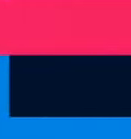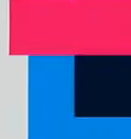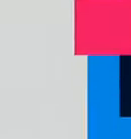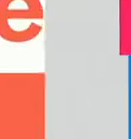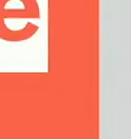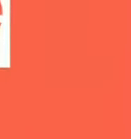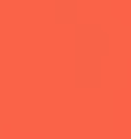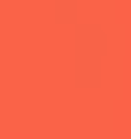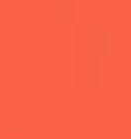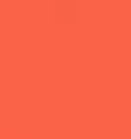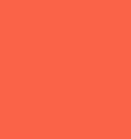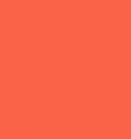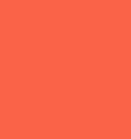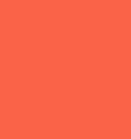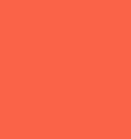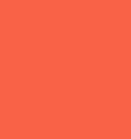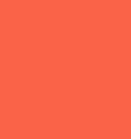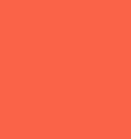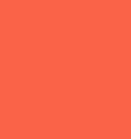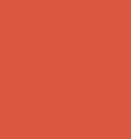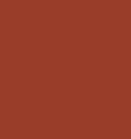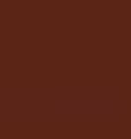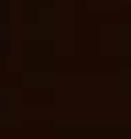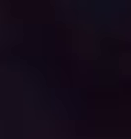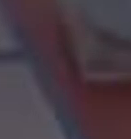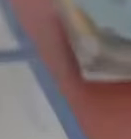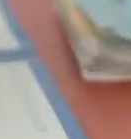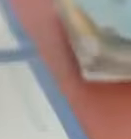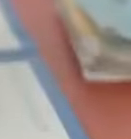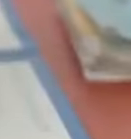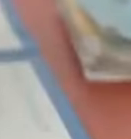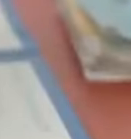Perú. Primero, mi salud.